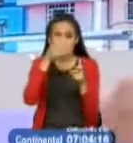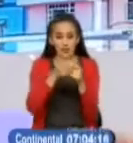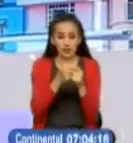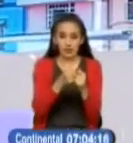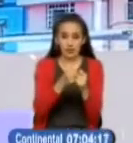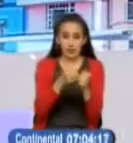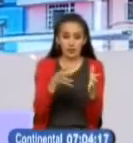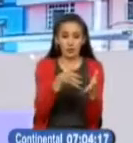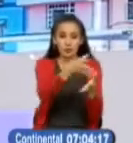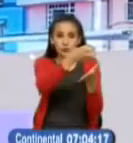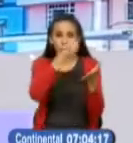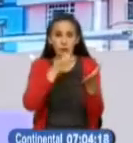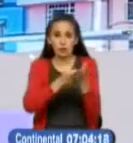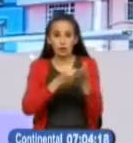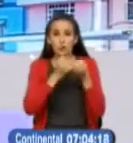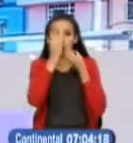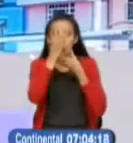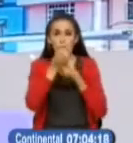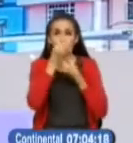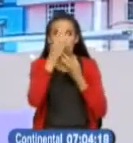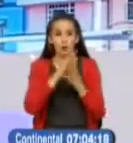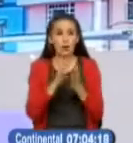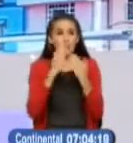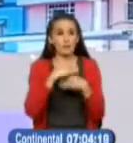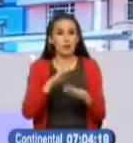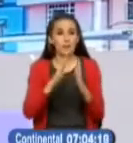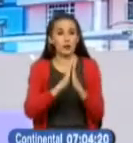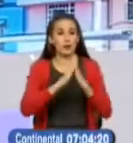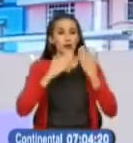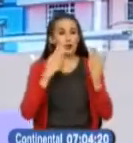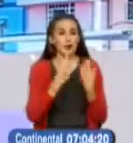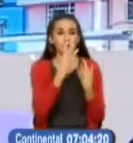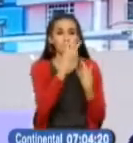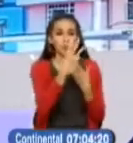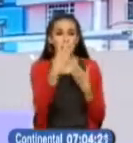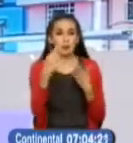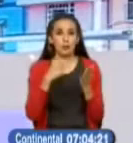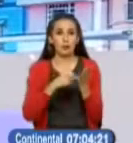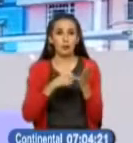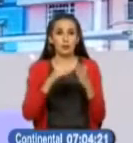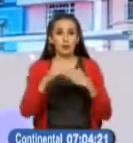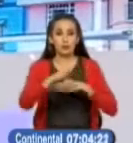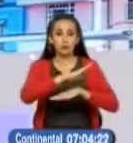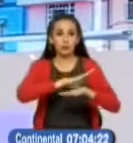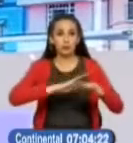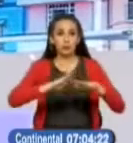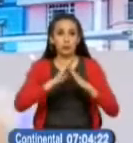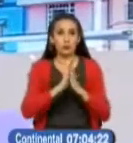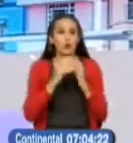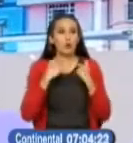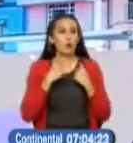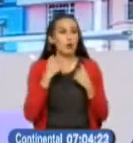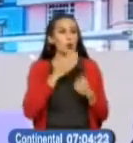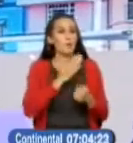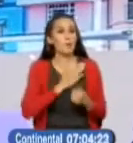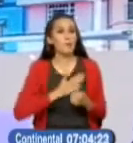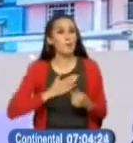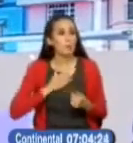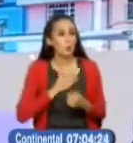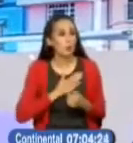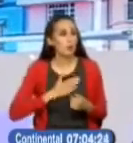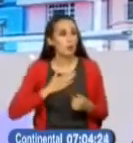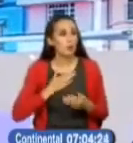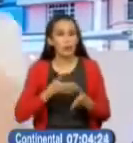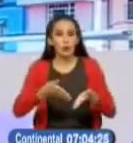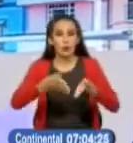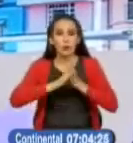y evidentemente es una información disponible en la página del CENESID y Servachiller. Este es un elemento clave. Yo les pido, por favor, a los jóvenes y